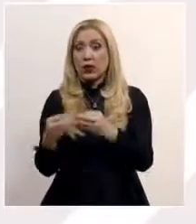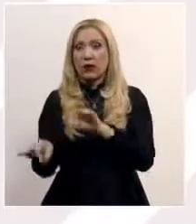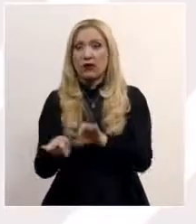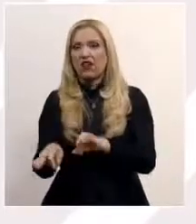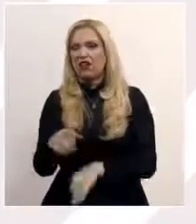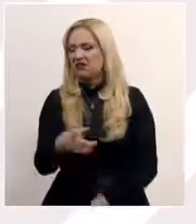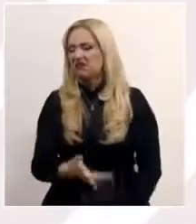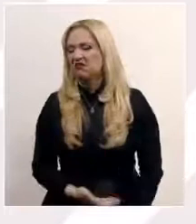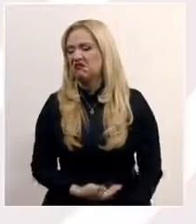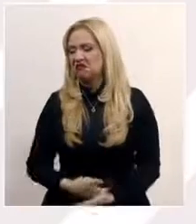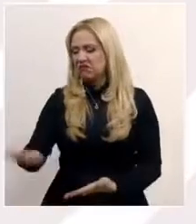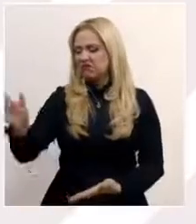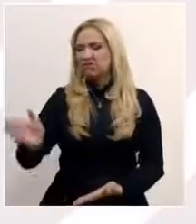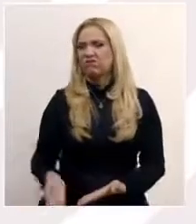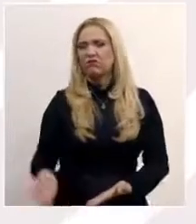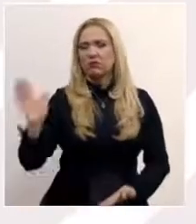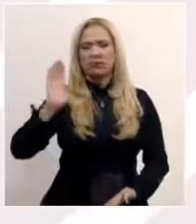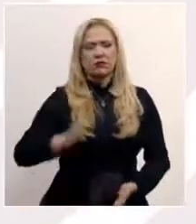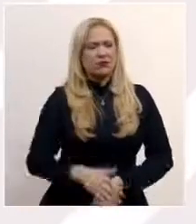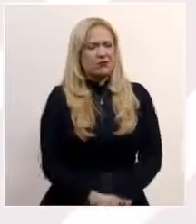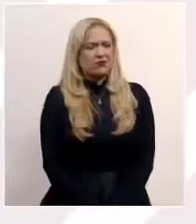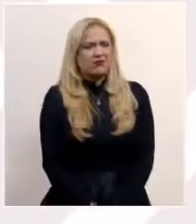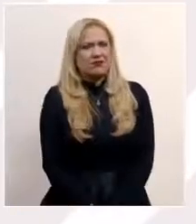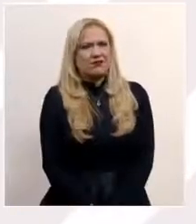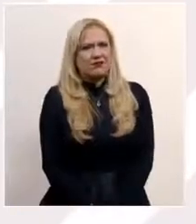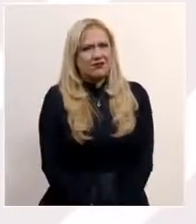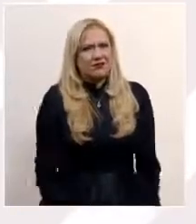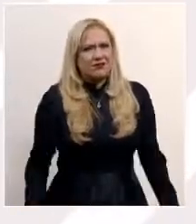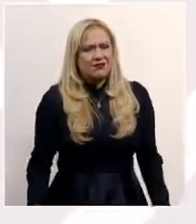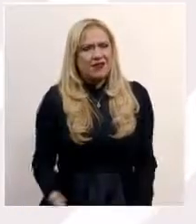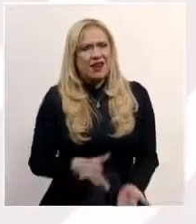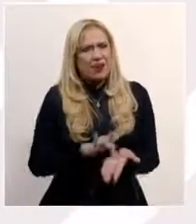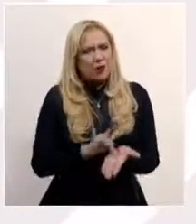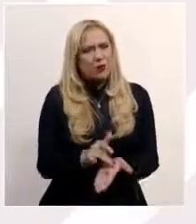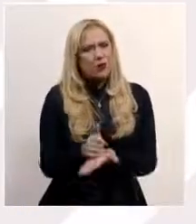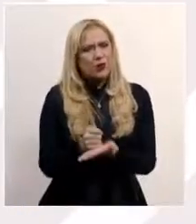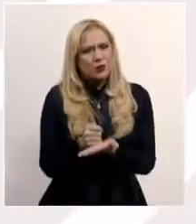sea, la importancia y el apoyo que le diéramos